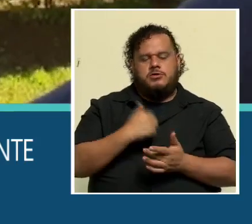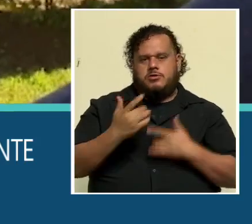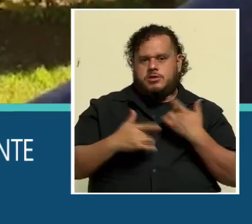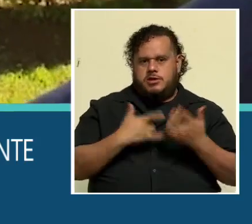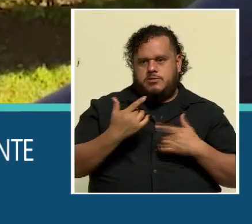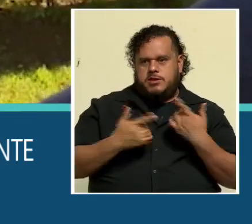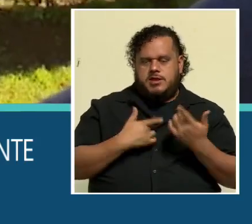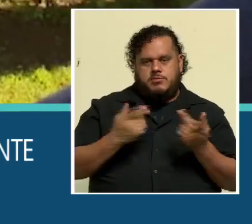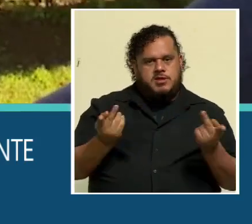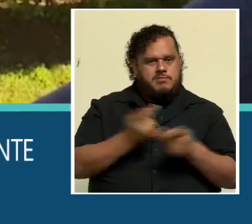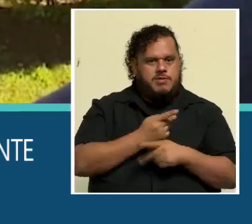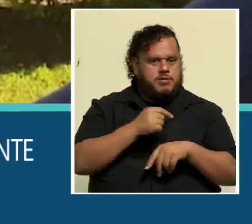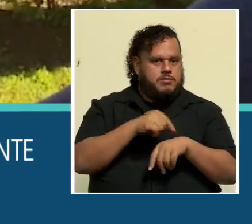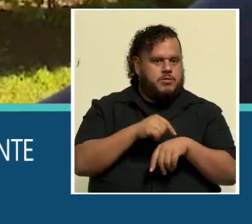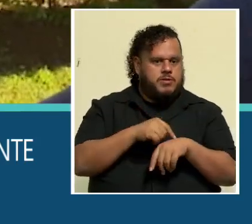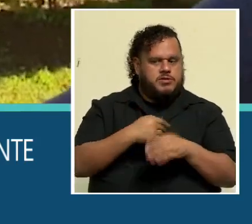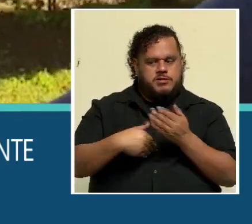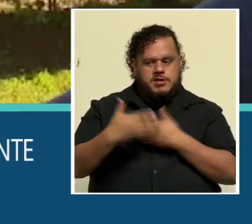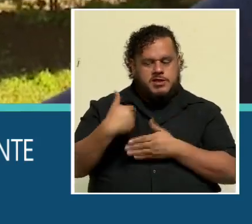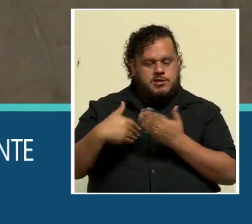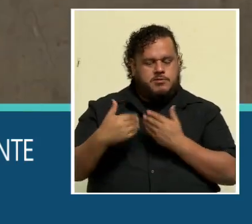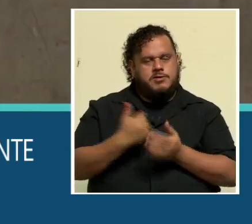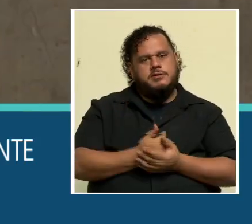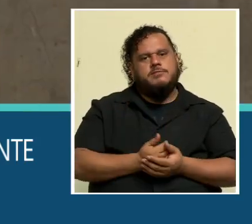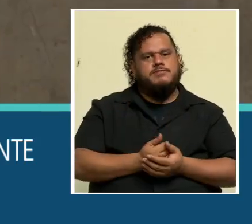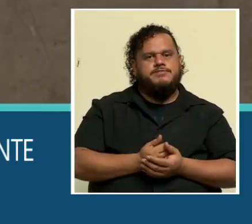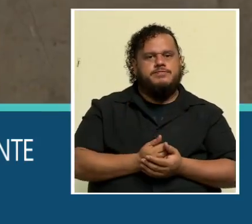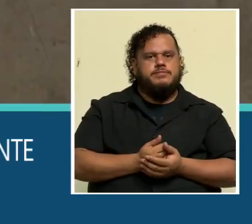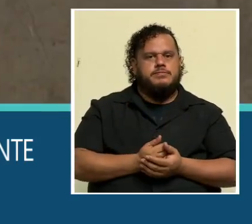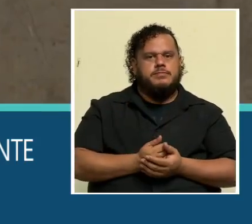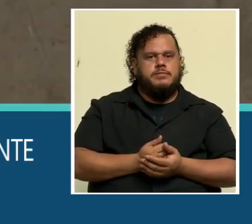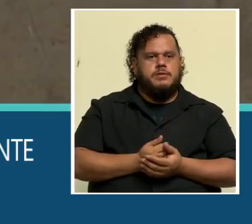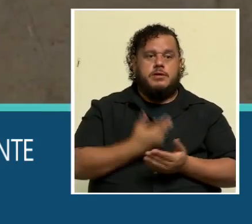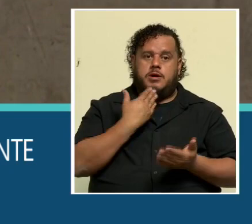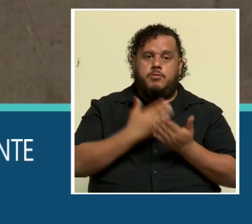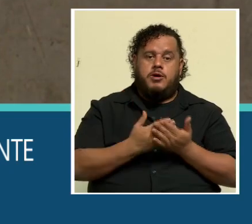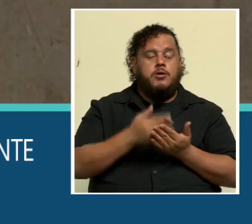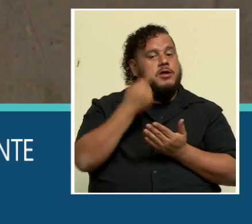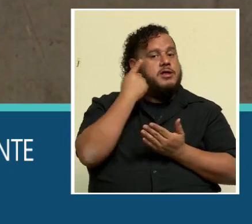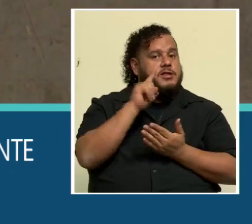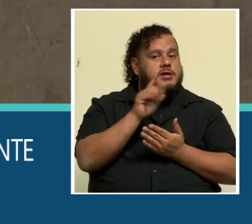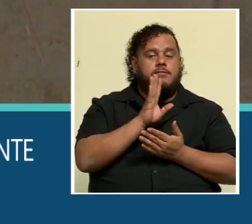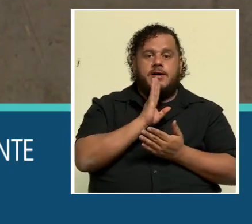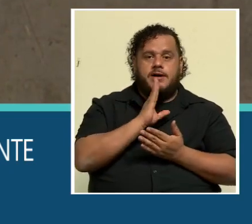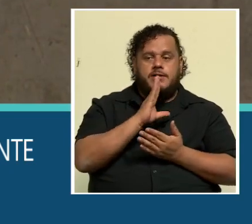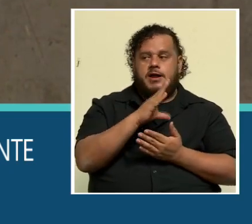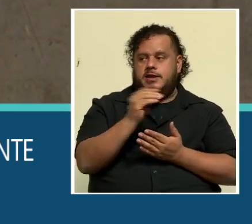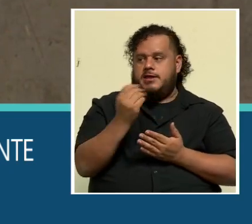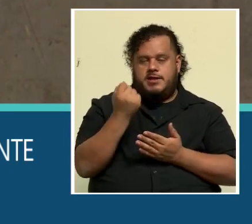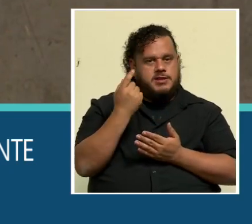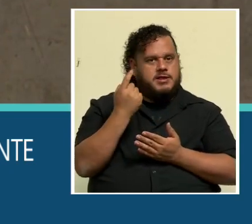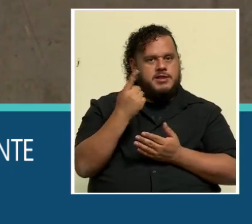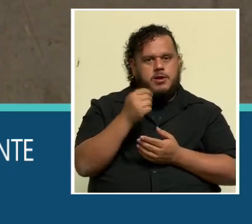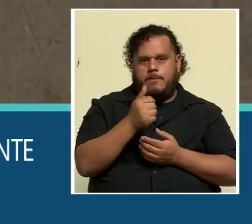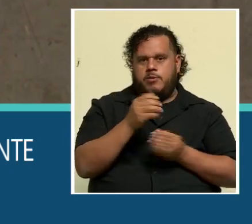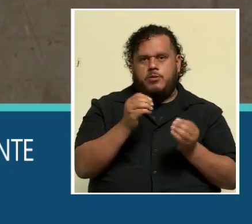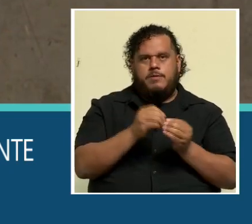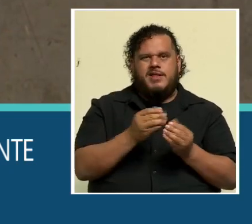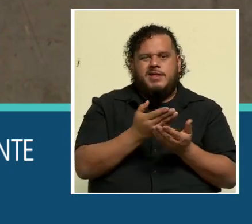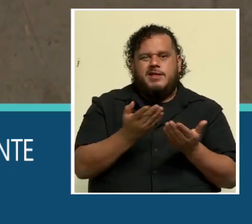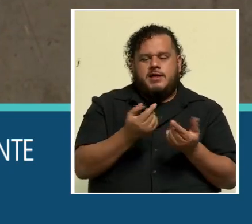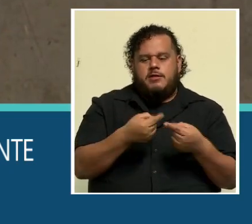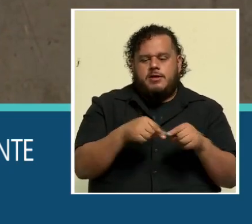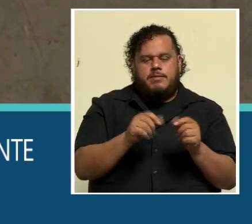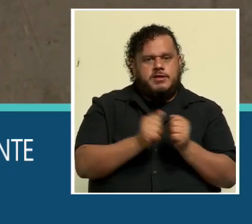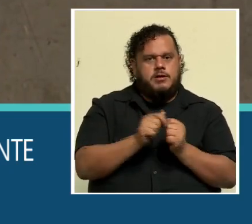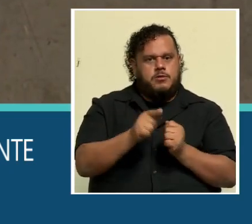en peores momentos que anteriormente. Bueno, y es que para hablar y entender un poco más qué es lo que sucede